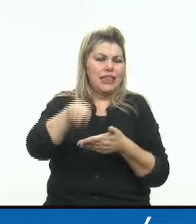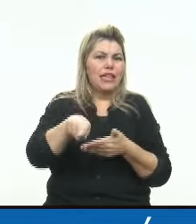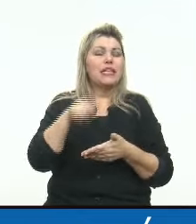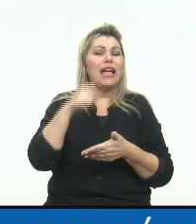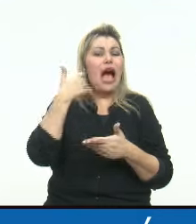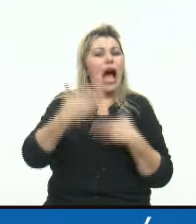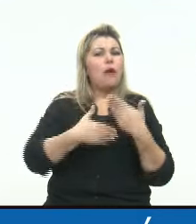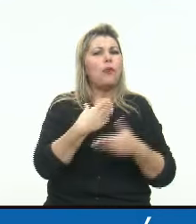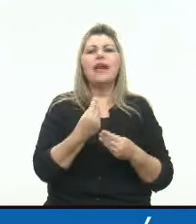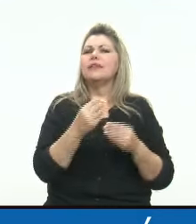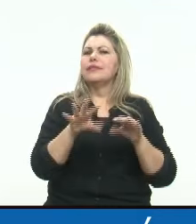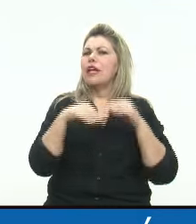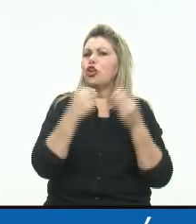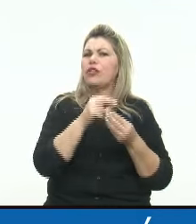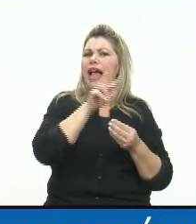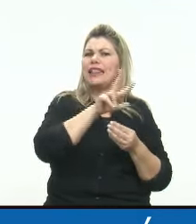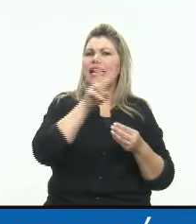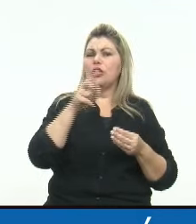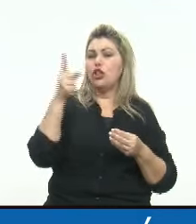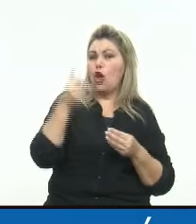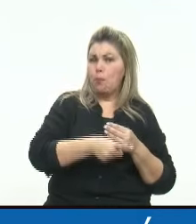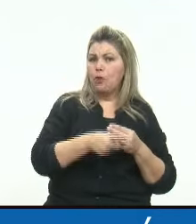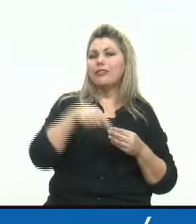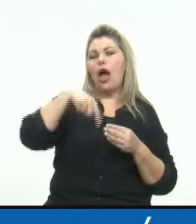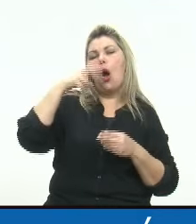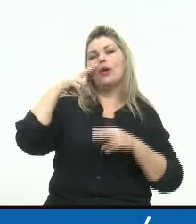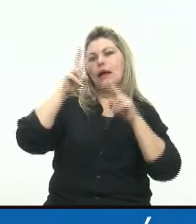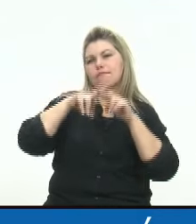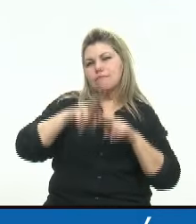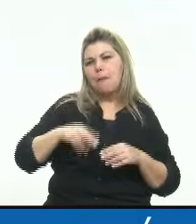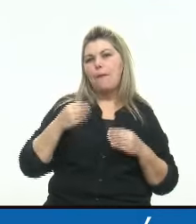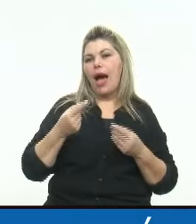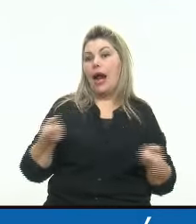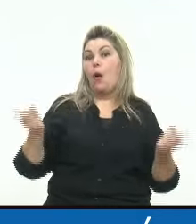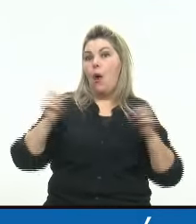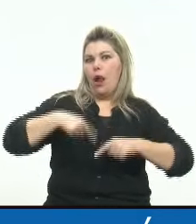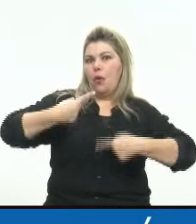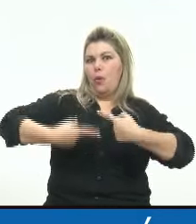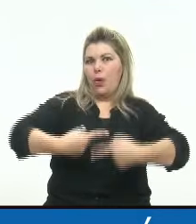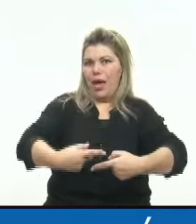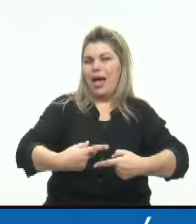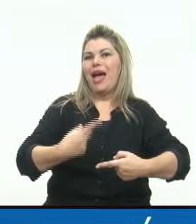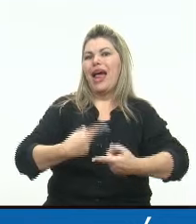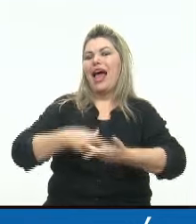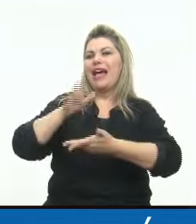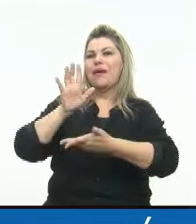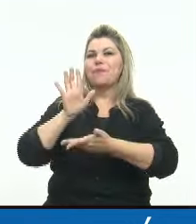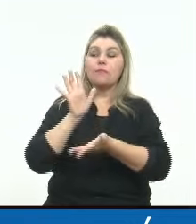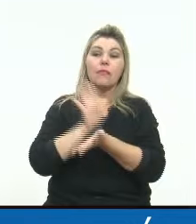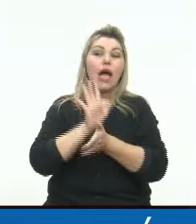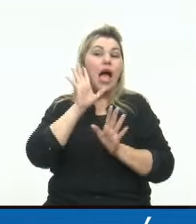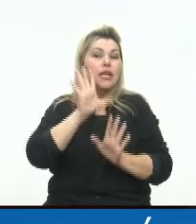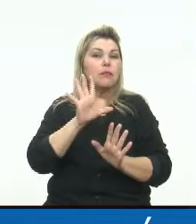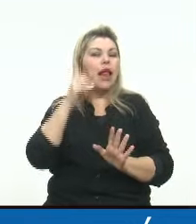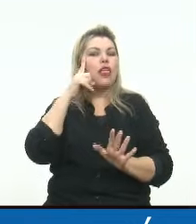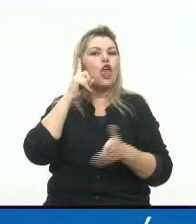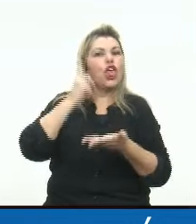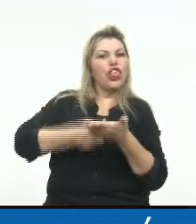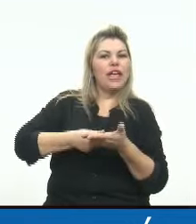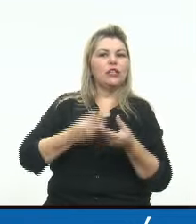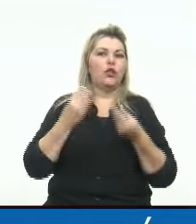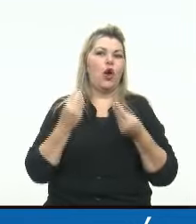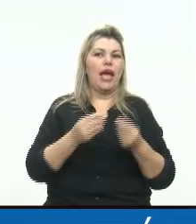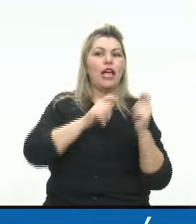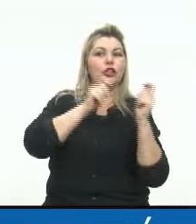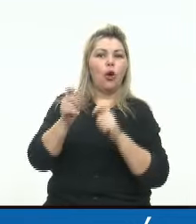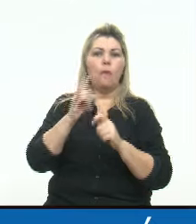32%, está en proceso de revisión para su reinicio, cesión de contrato de rescisión o transferencia a la provincia para su